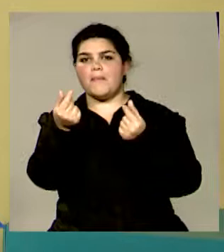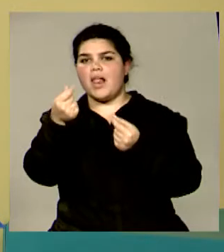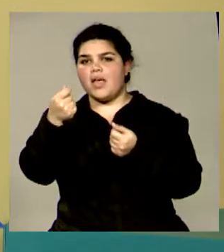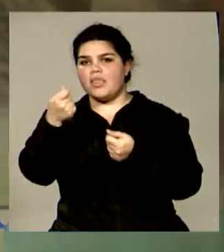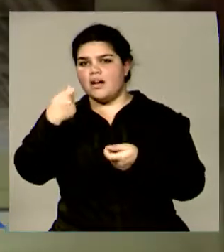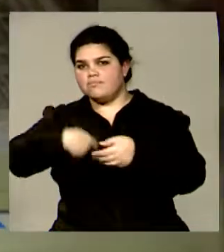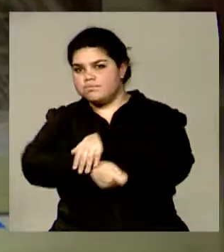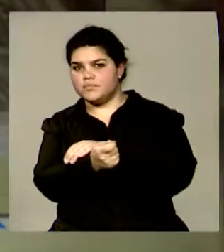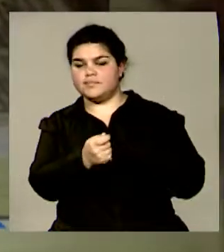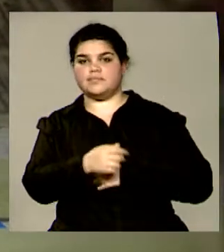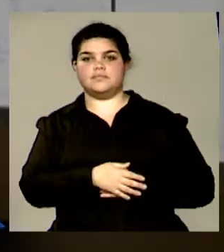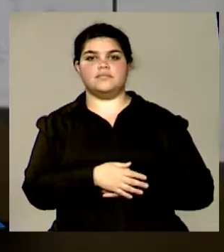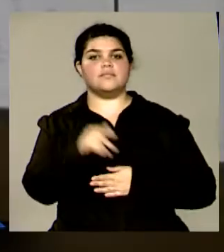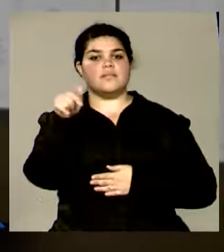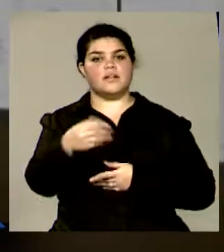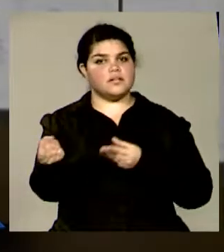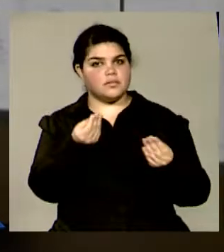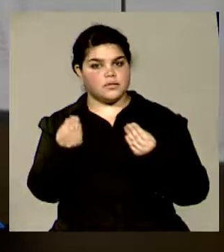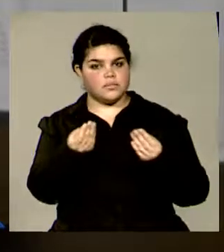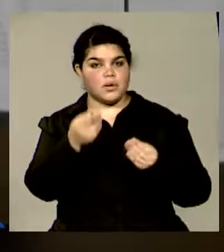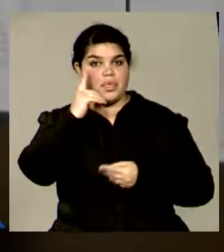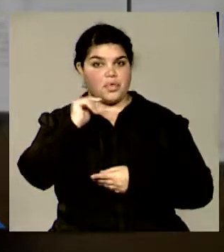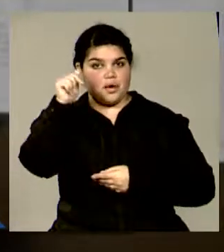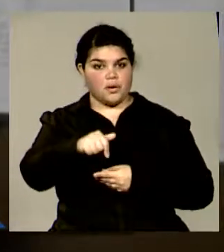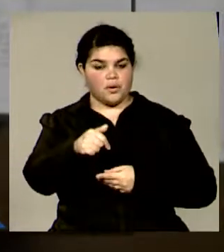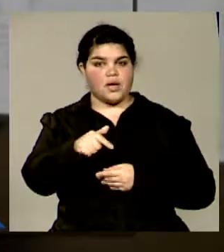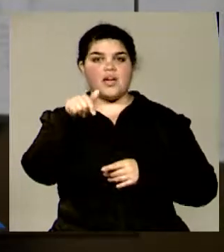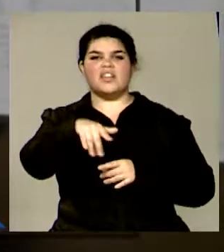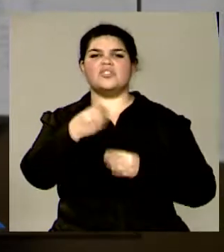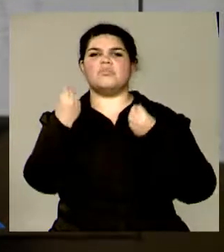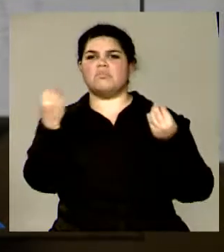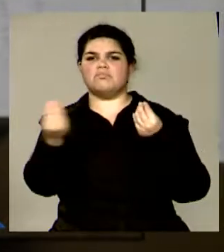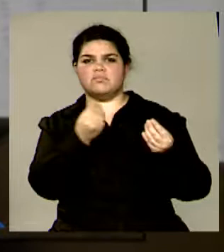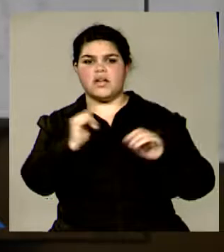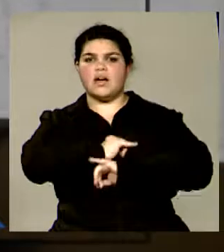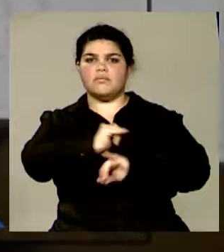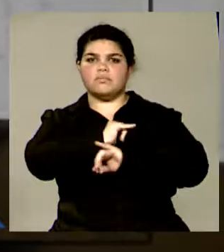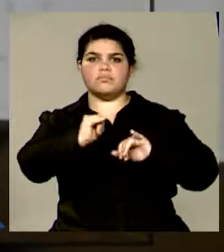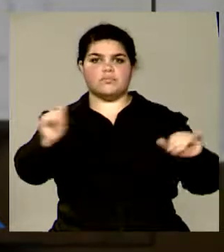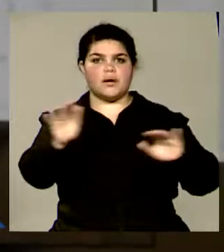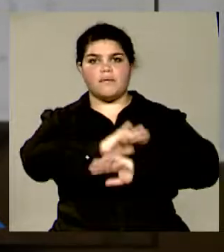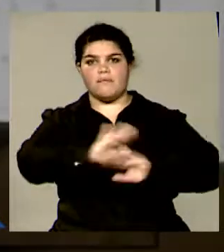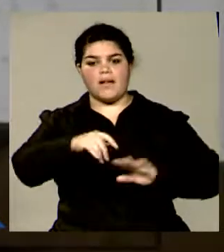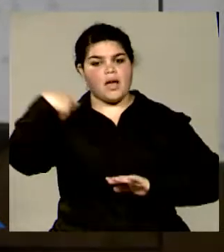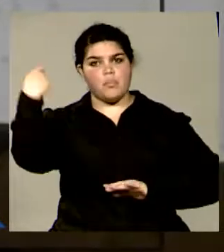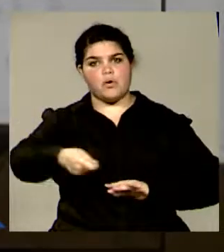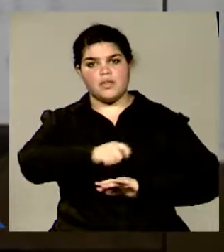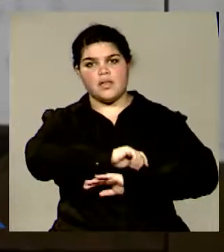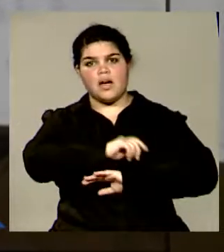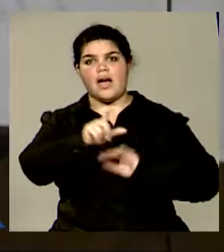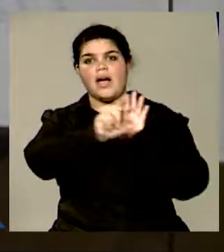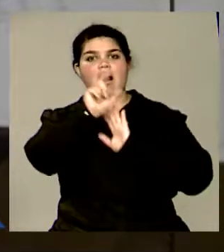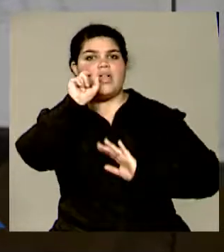se estuvo desarrollando hoy día. Es una campaña para terminar con las apuestas clandestinas y concientizar